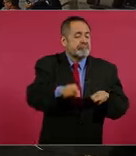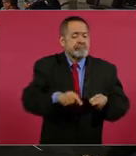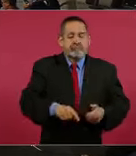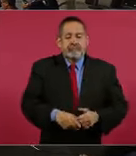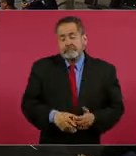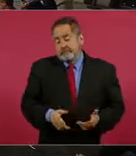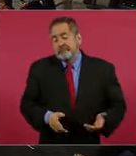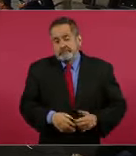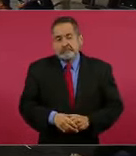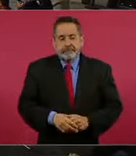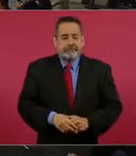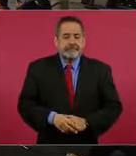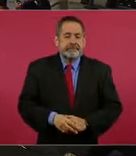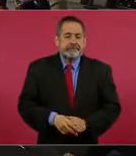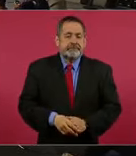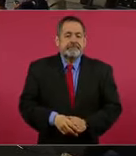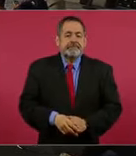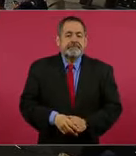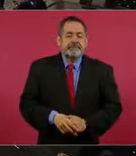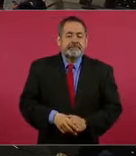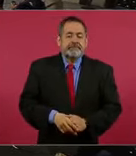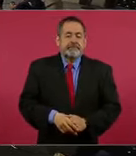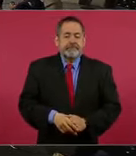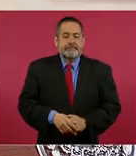Sí, hay